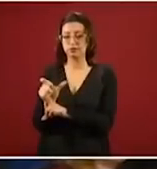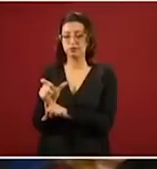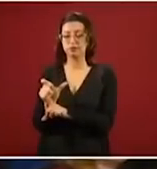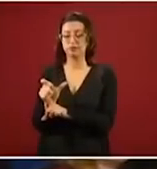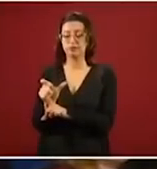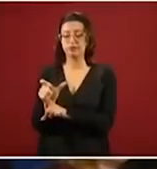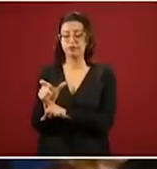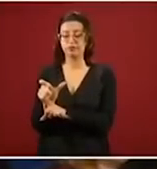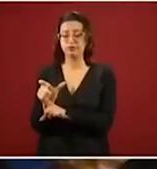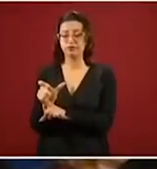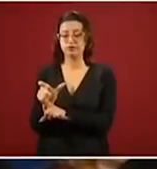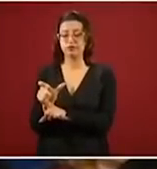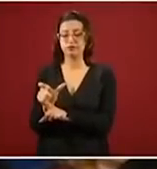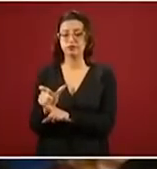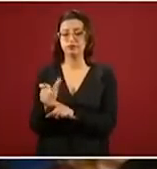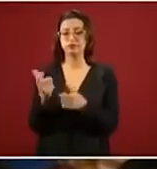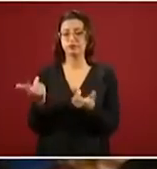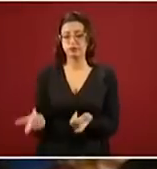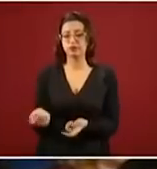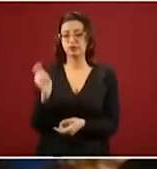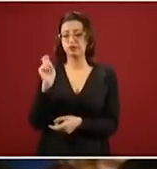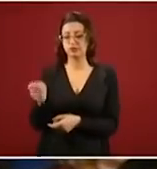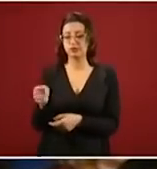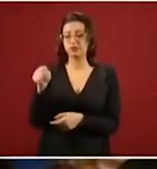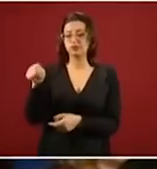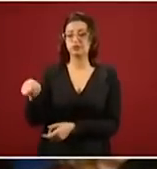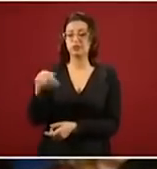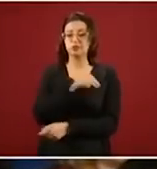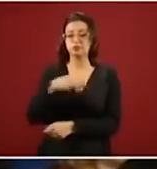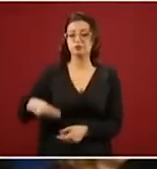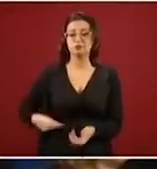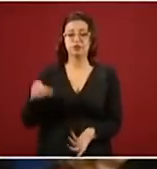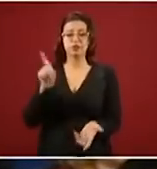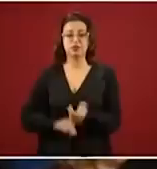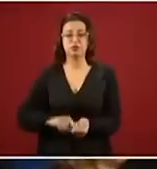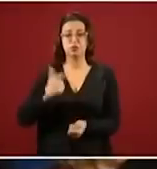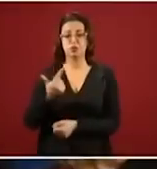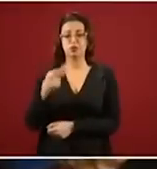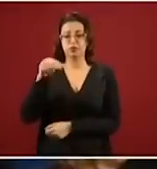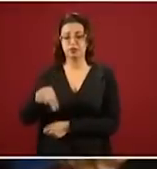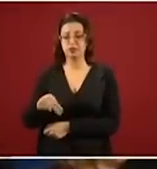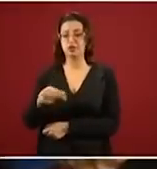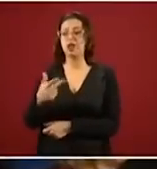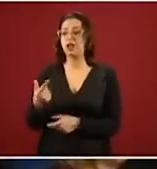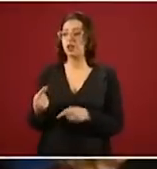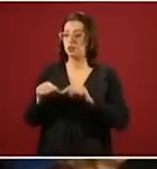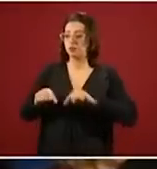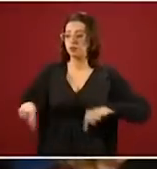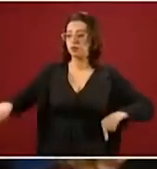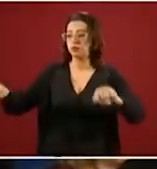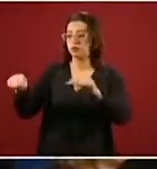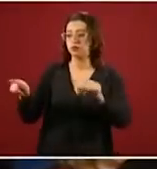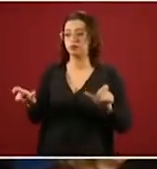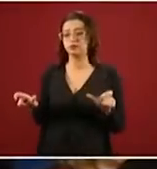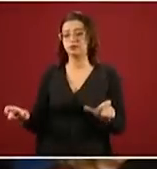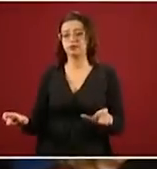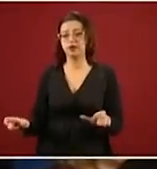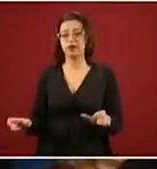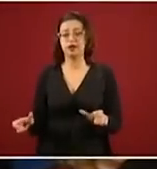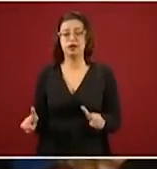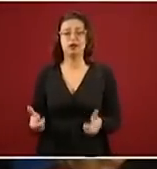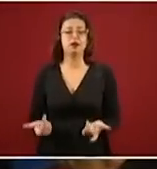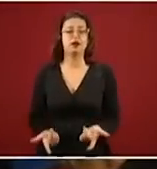de poner puntos de seguridad dentro de la cabecera municipal con presencia la guardia nacional y por otra parte y sobre todo